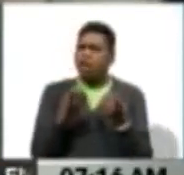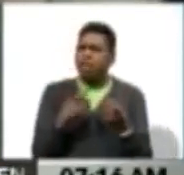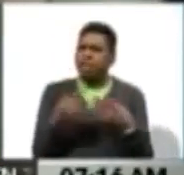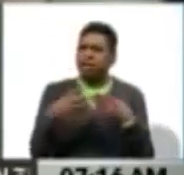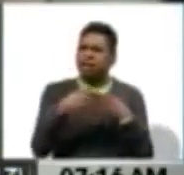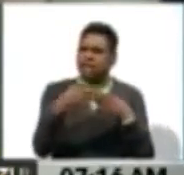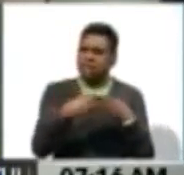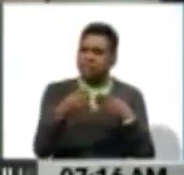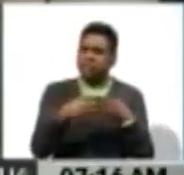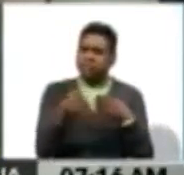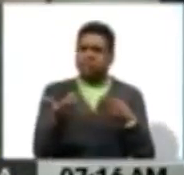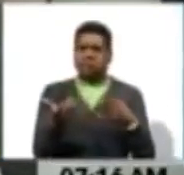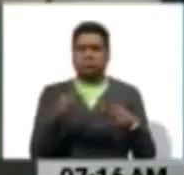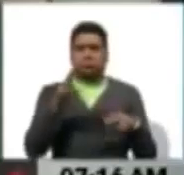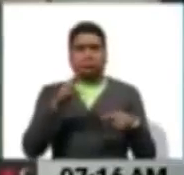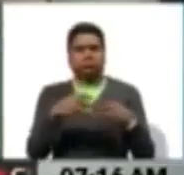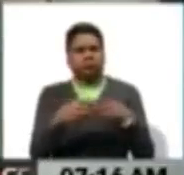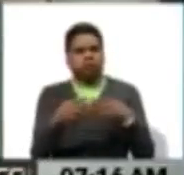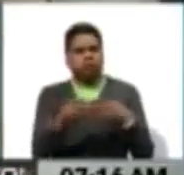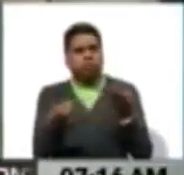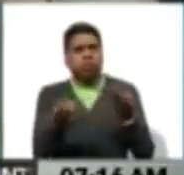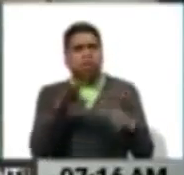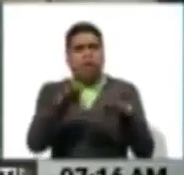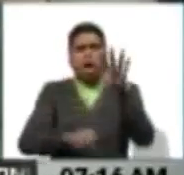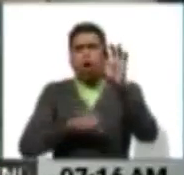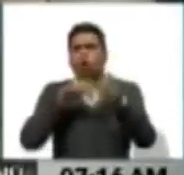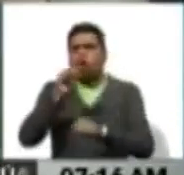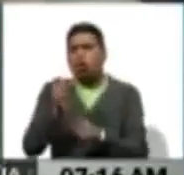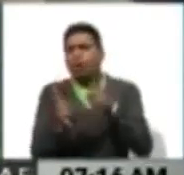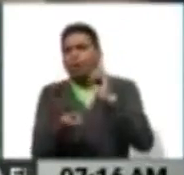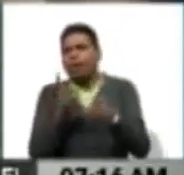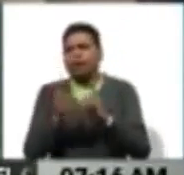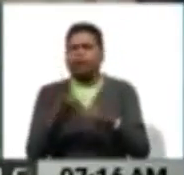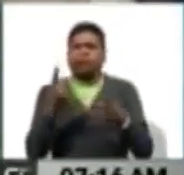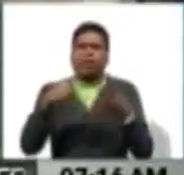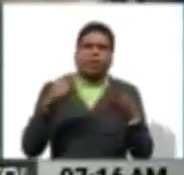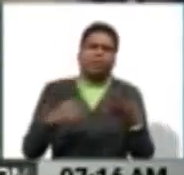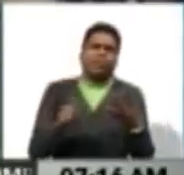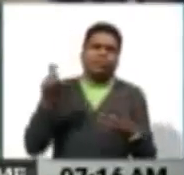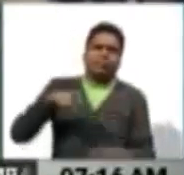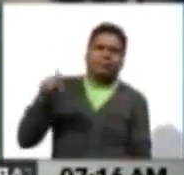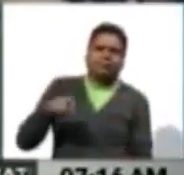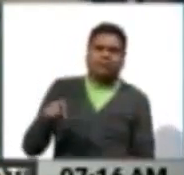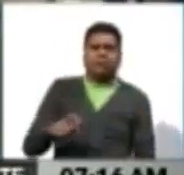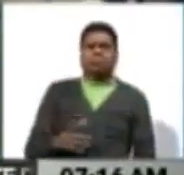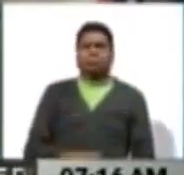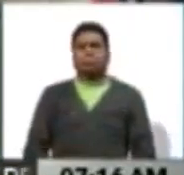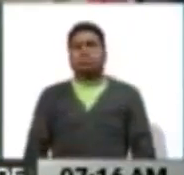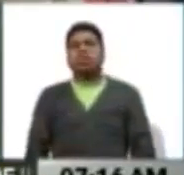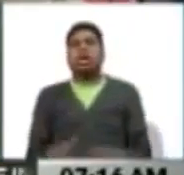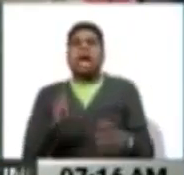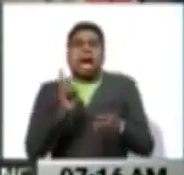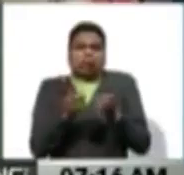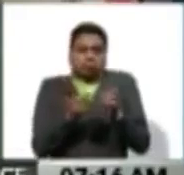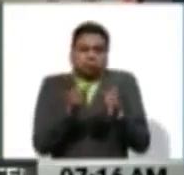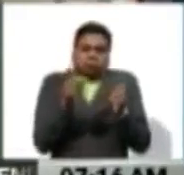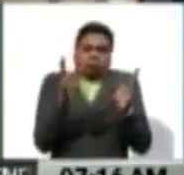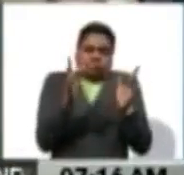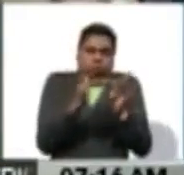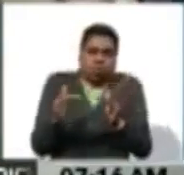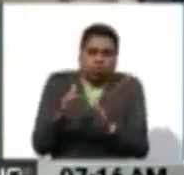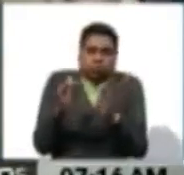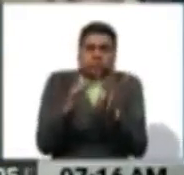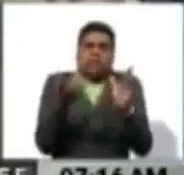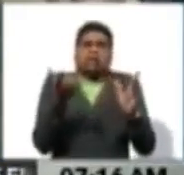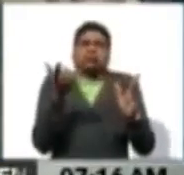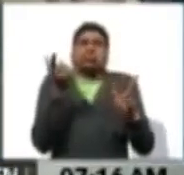de materia prima. Todos coinciden en este punto. Quisimos hacer una investigación